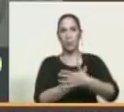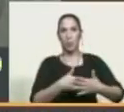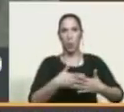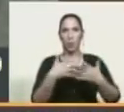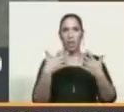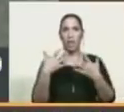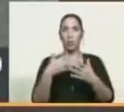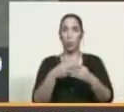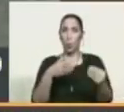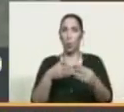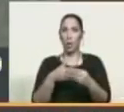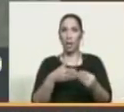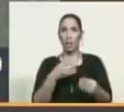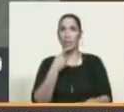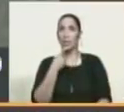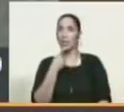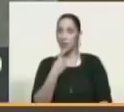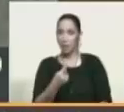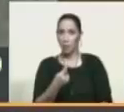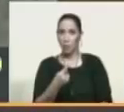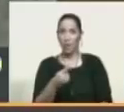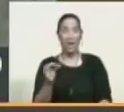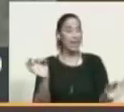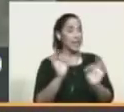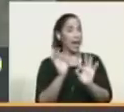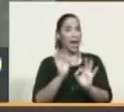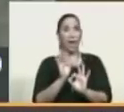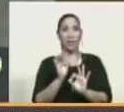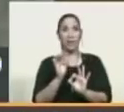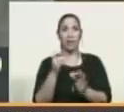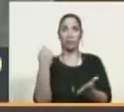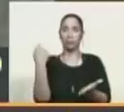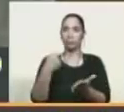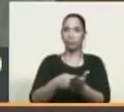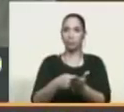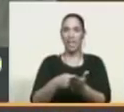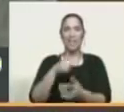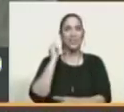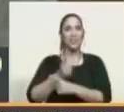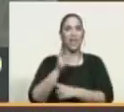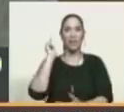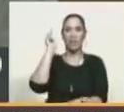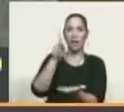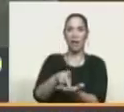digo yo, como nadie le va a devolver su plata, la traerá para trabajar.